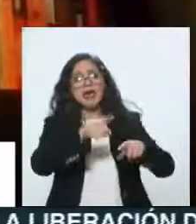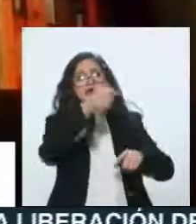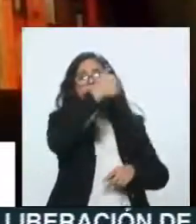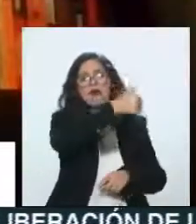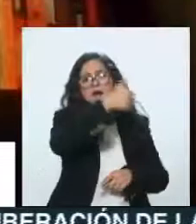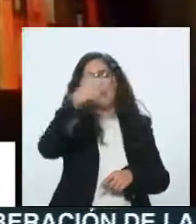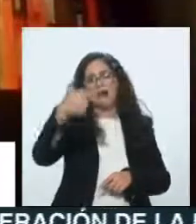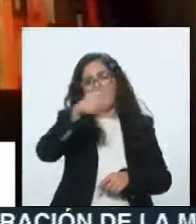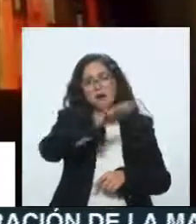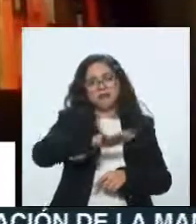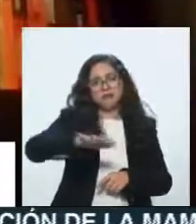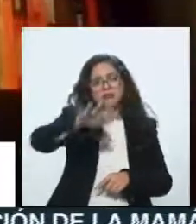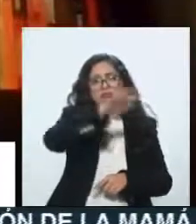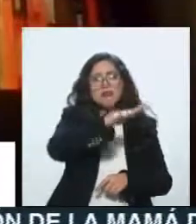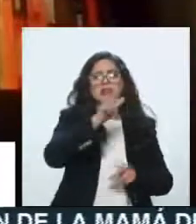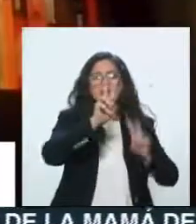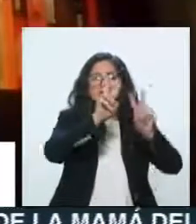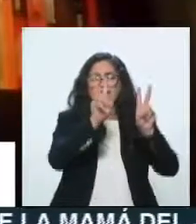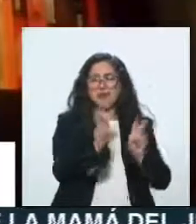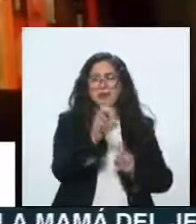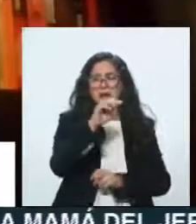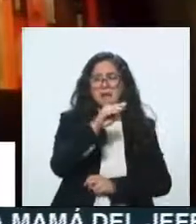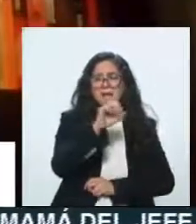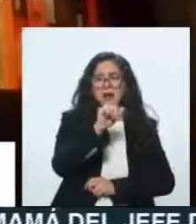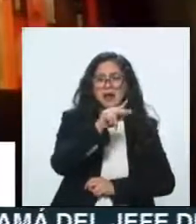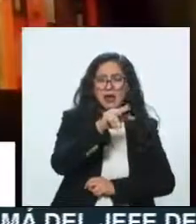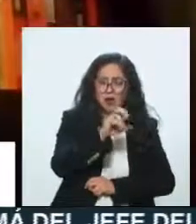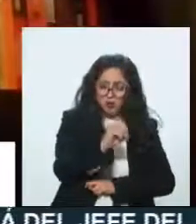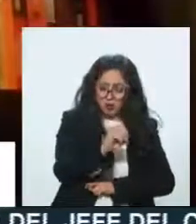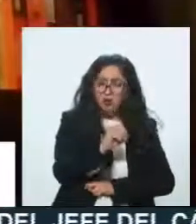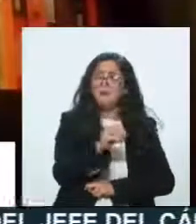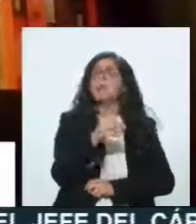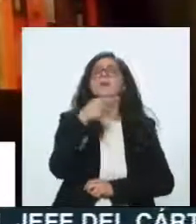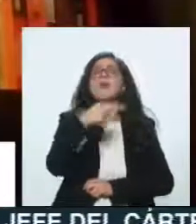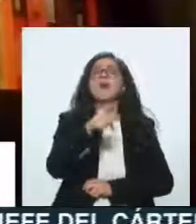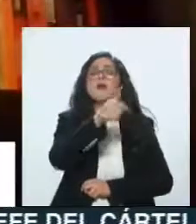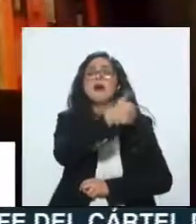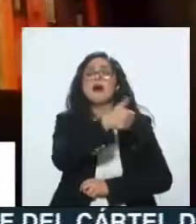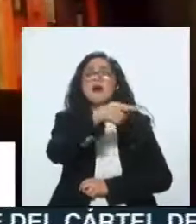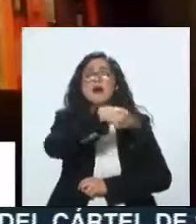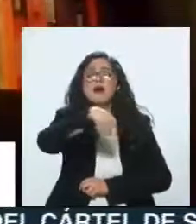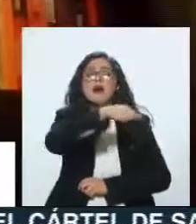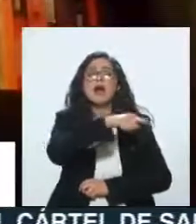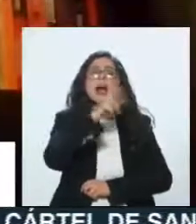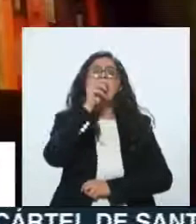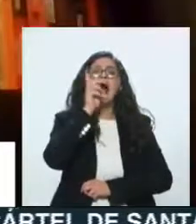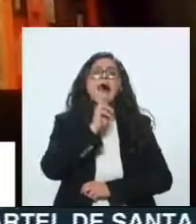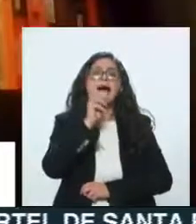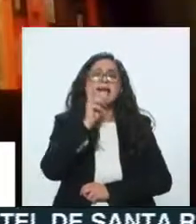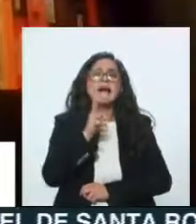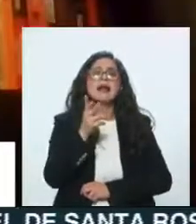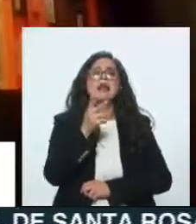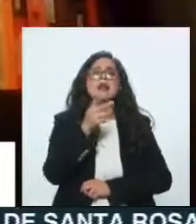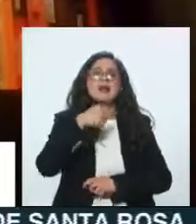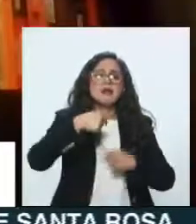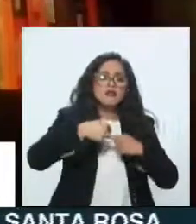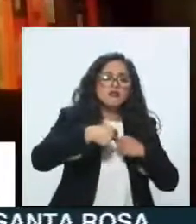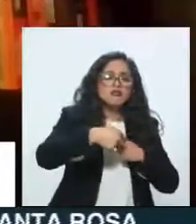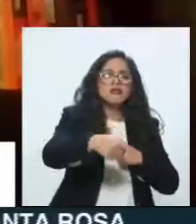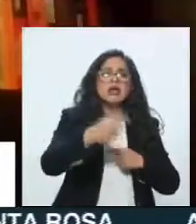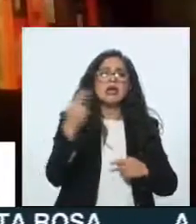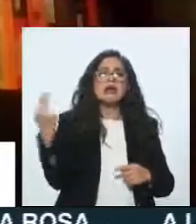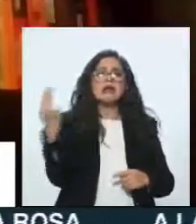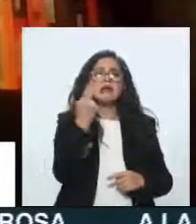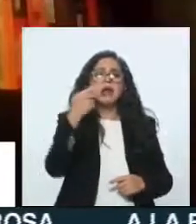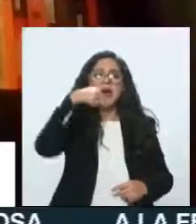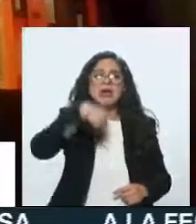empresas tenemos una capacidad instalada que sobrepasa la demanda en México, y básicamente